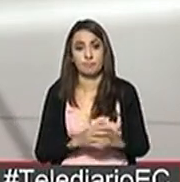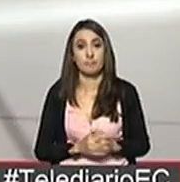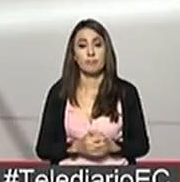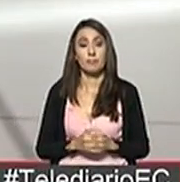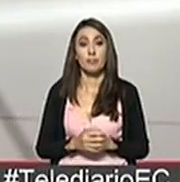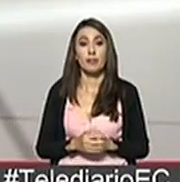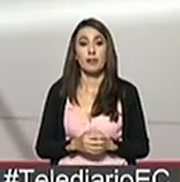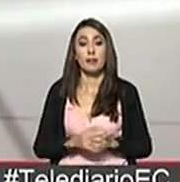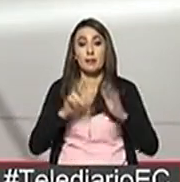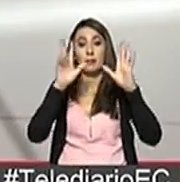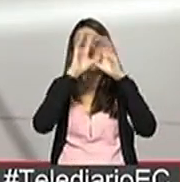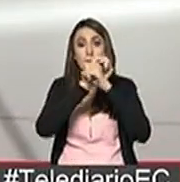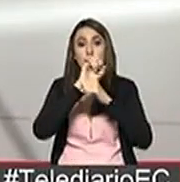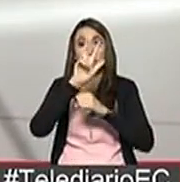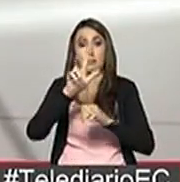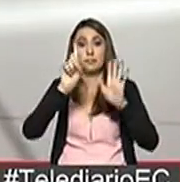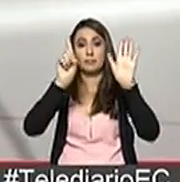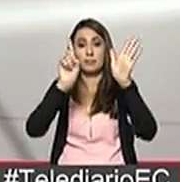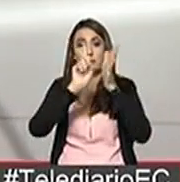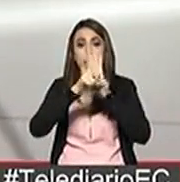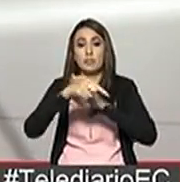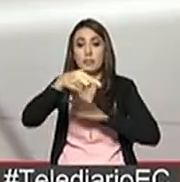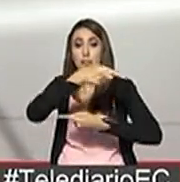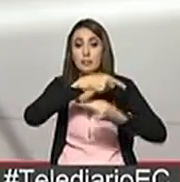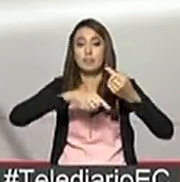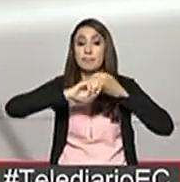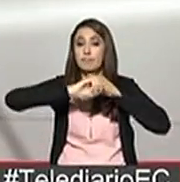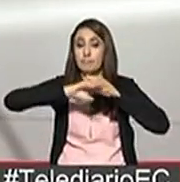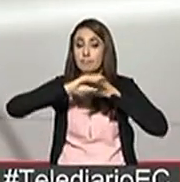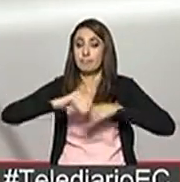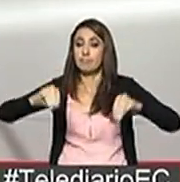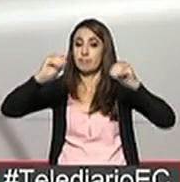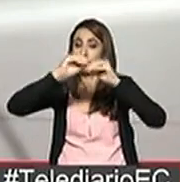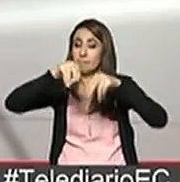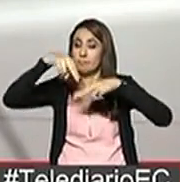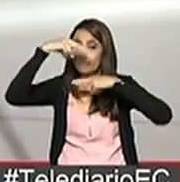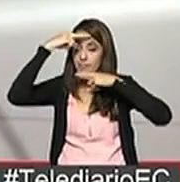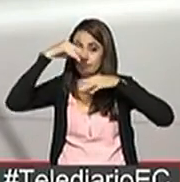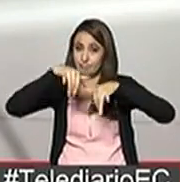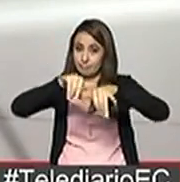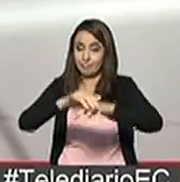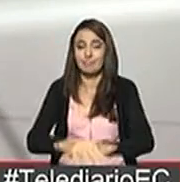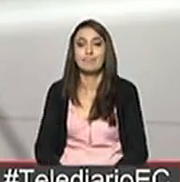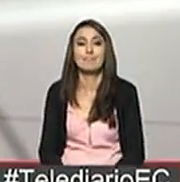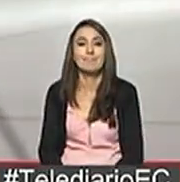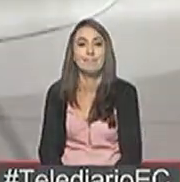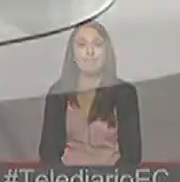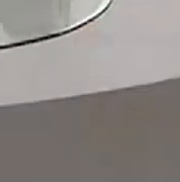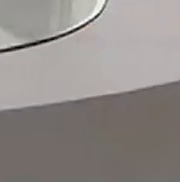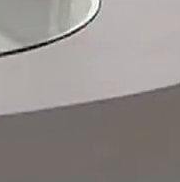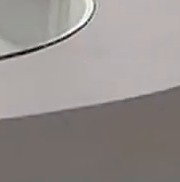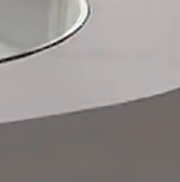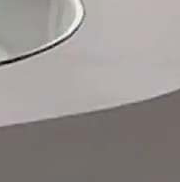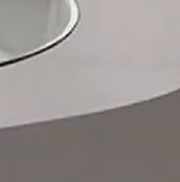Nacional. 20 horas con 36 minutos. Vamos a hacer una pausa, regresamos en breve con más. Sigan con nosotros.